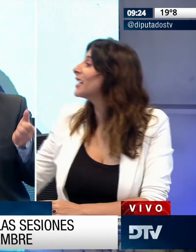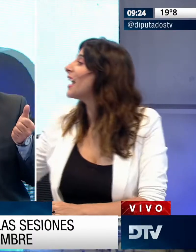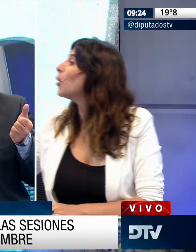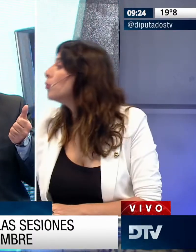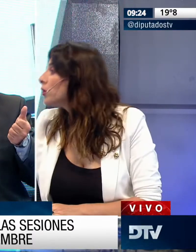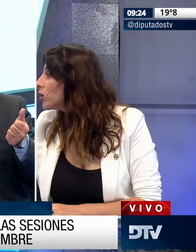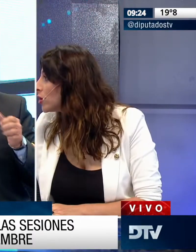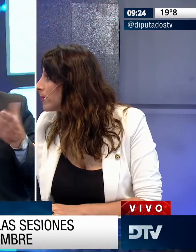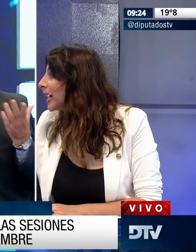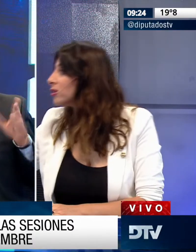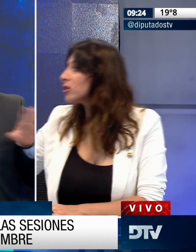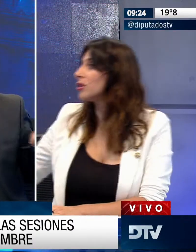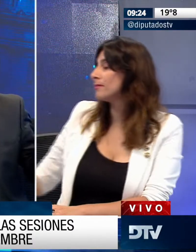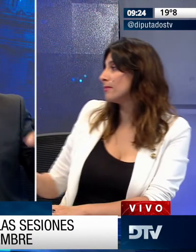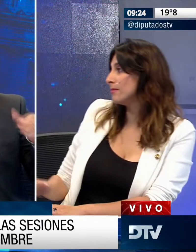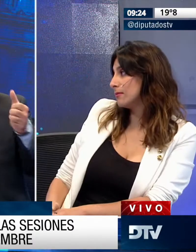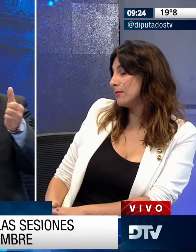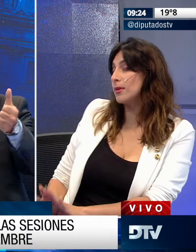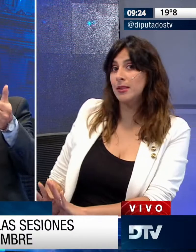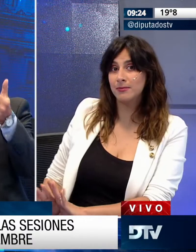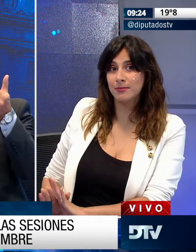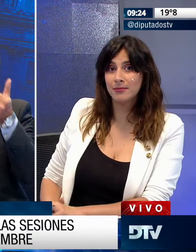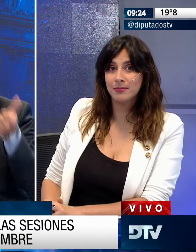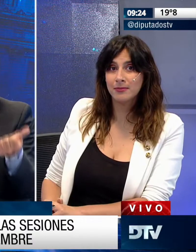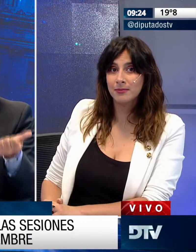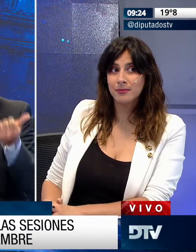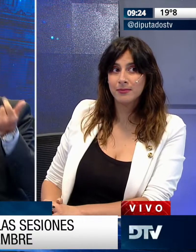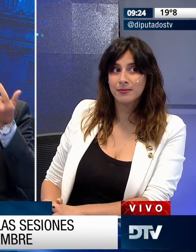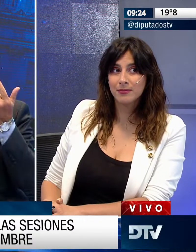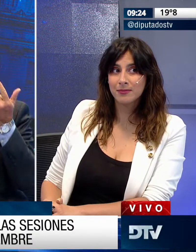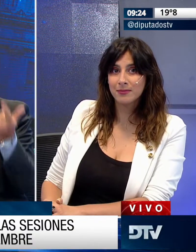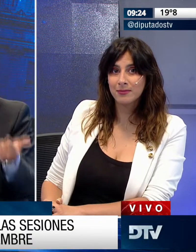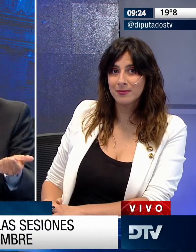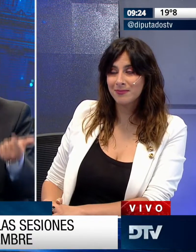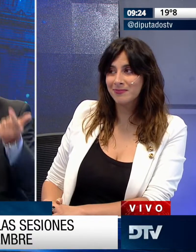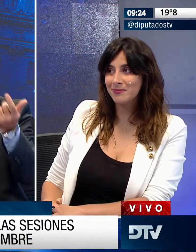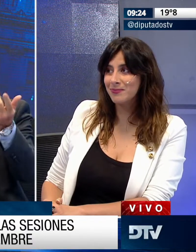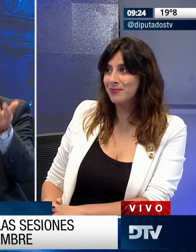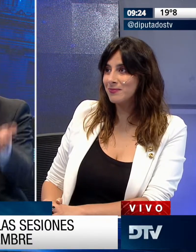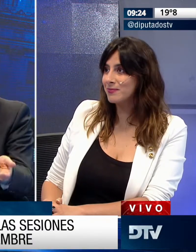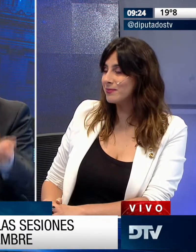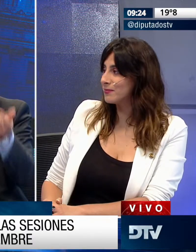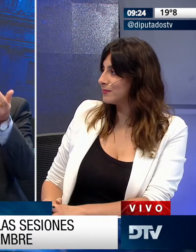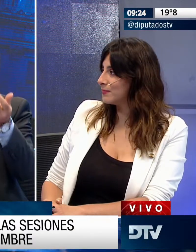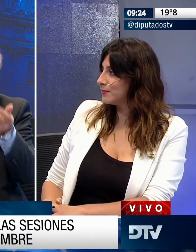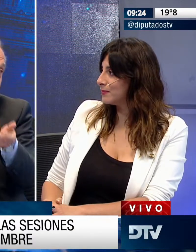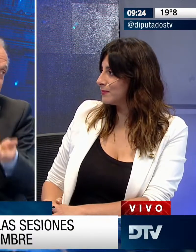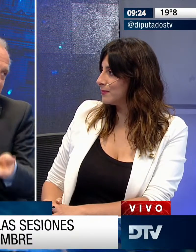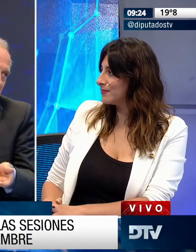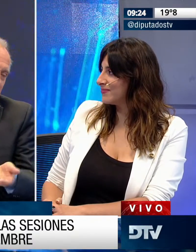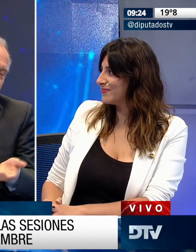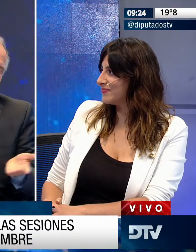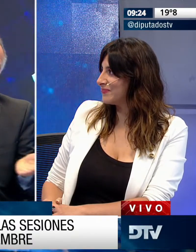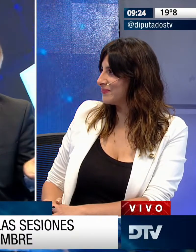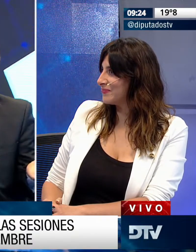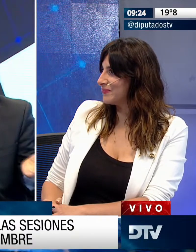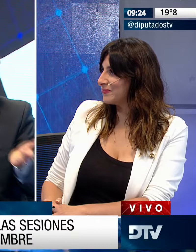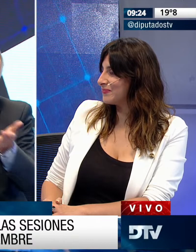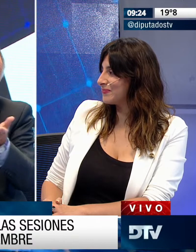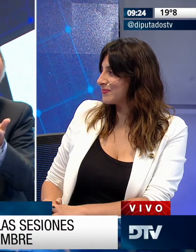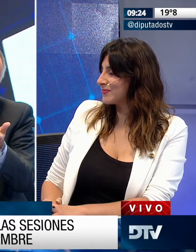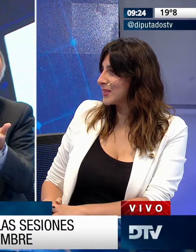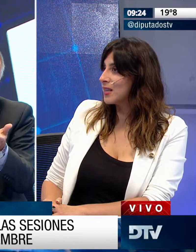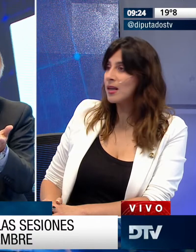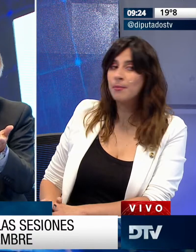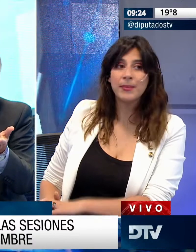Con que salga uno, Pato. Puede ser, pero me refiero, alquileres, humedales, paso y renta inesperada...